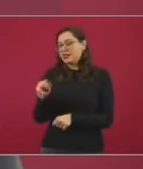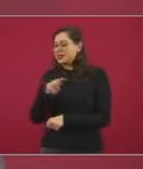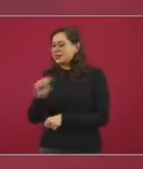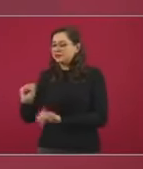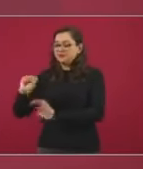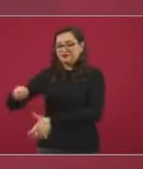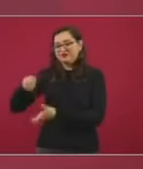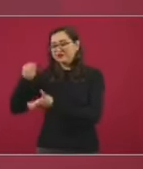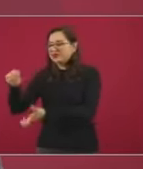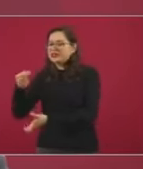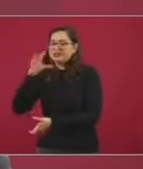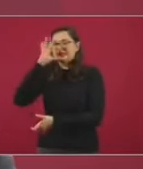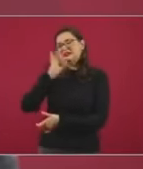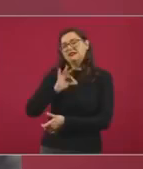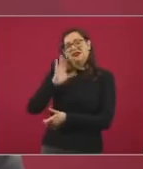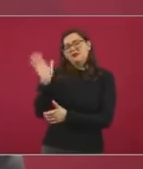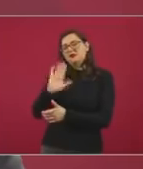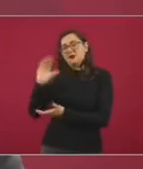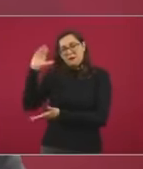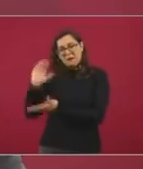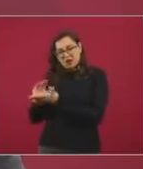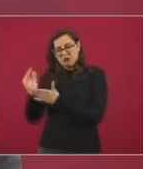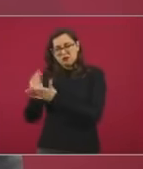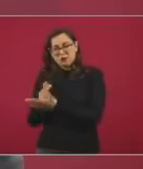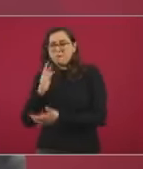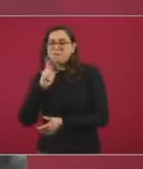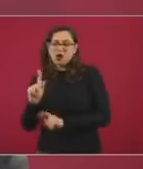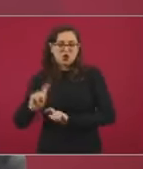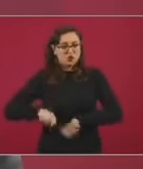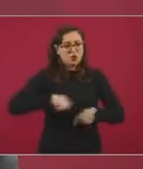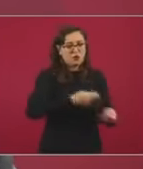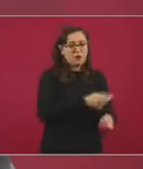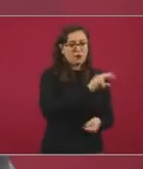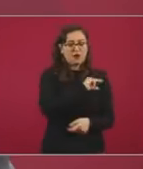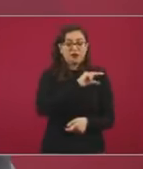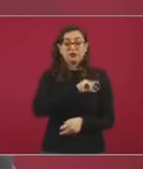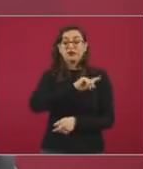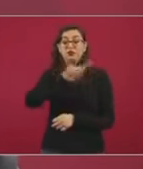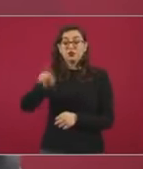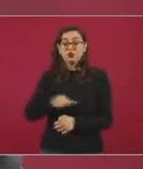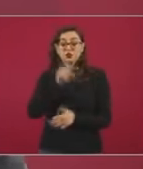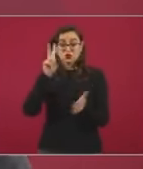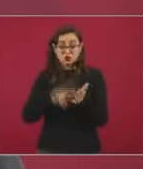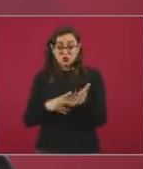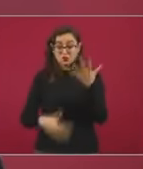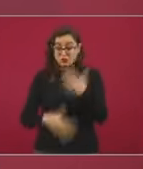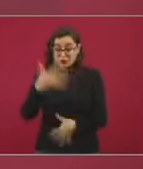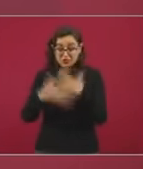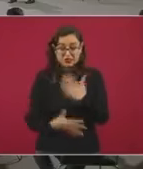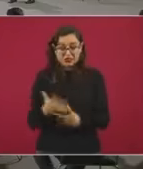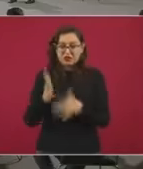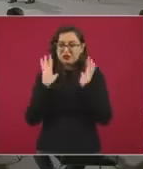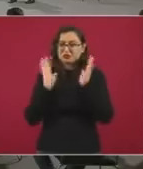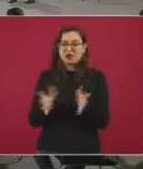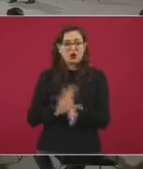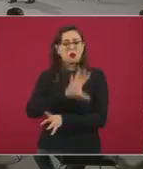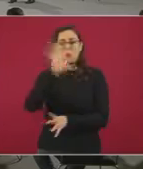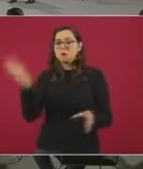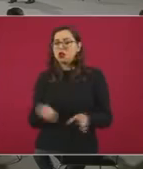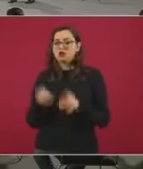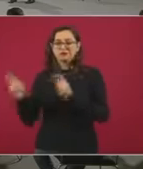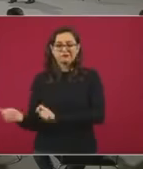cubrir ineficiencias, pues en 2015 finalmente se entrega por completo todos los servicios. Si pueden pasar